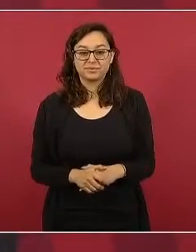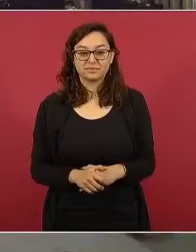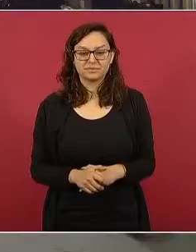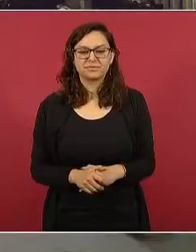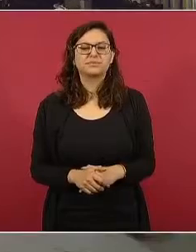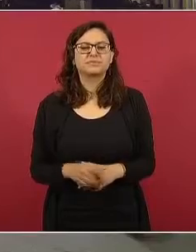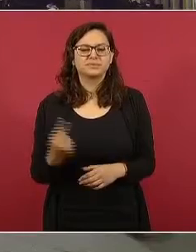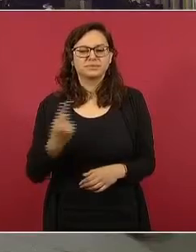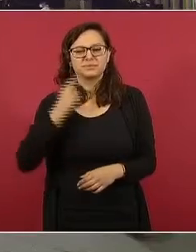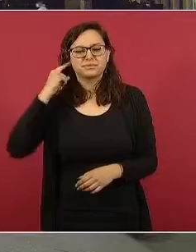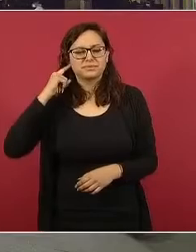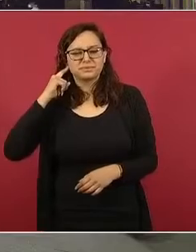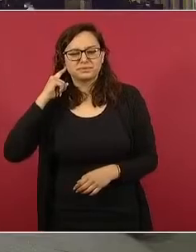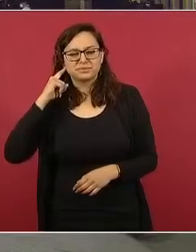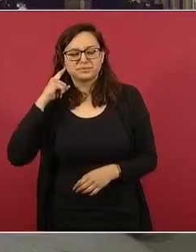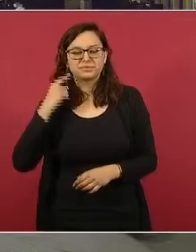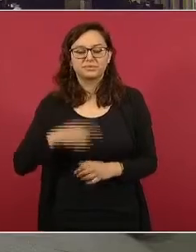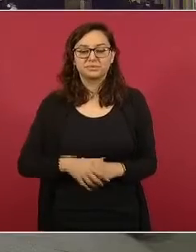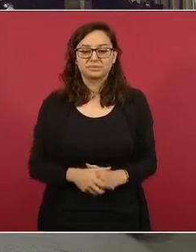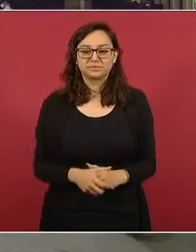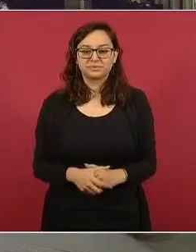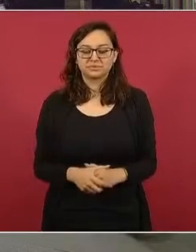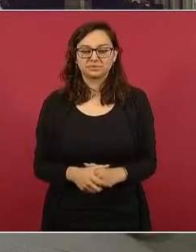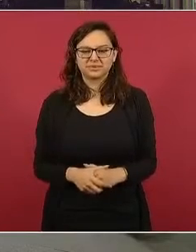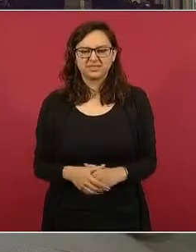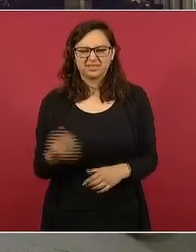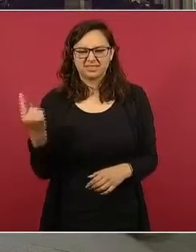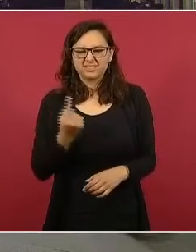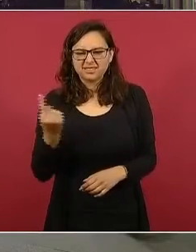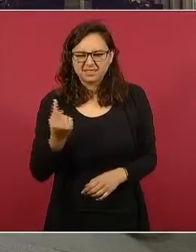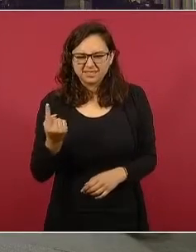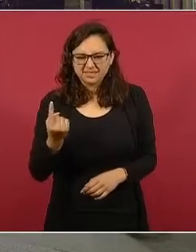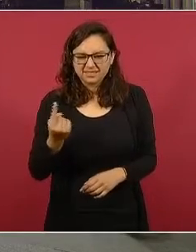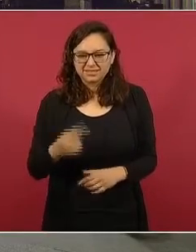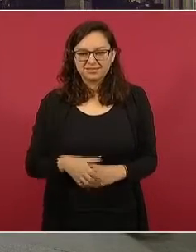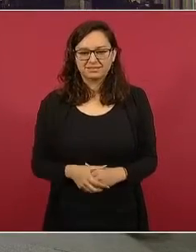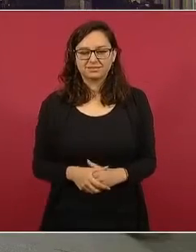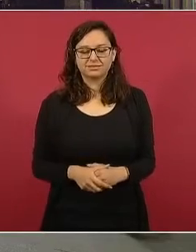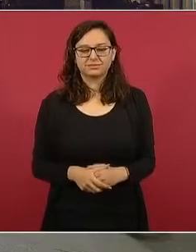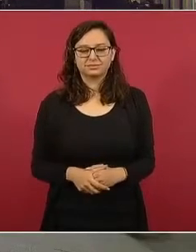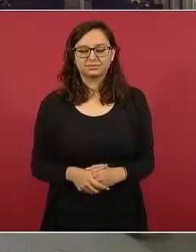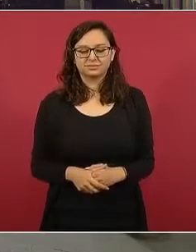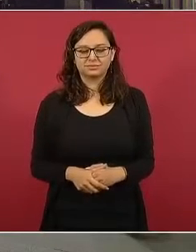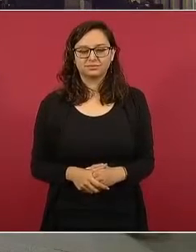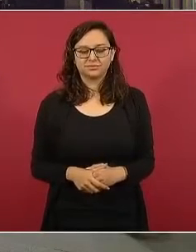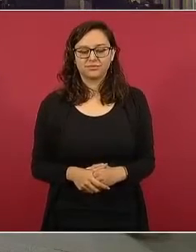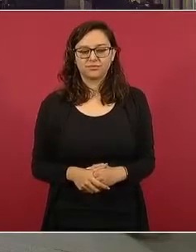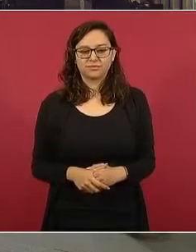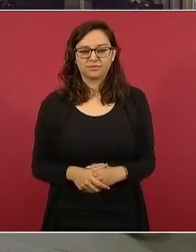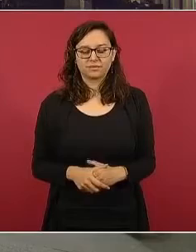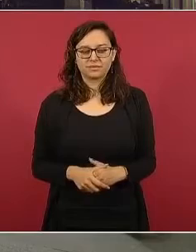de Gobernación, no presionaron a los ministros? ¿No qué? ¿Presionaron a los ministros?